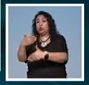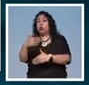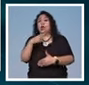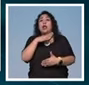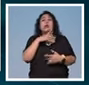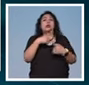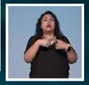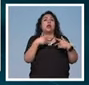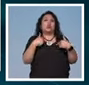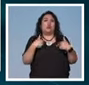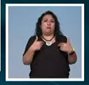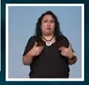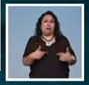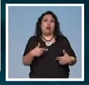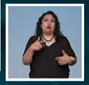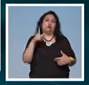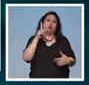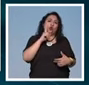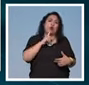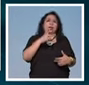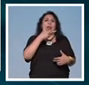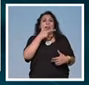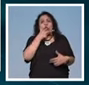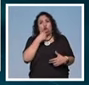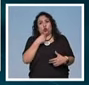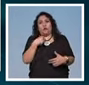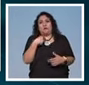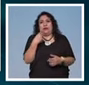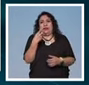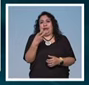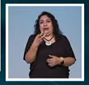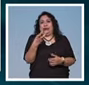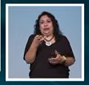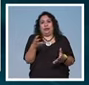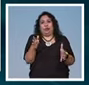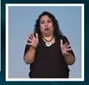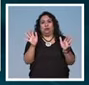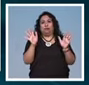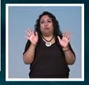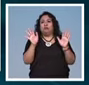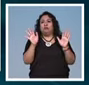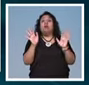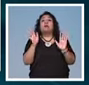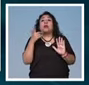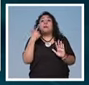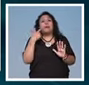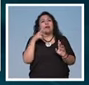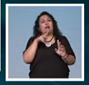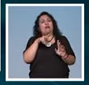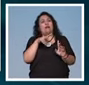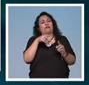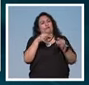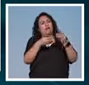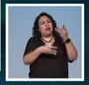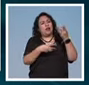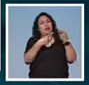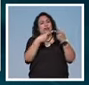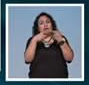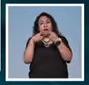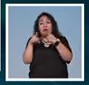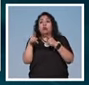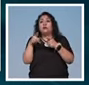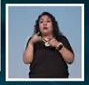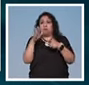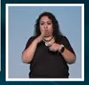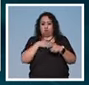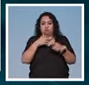los seres humanos, los hombres y las mujeres. Y eso, al ver ese panorama diverso, pues nos